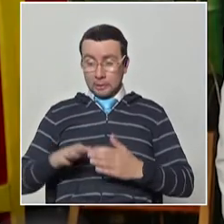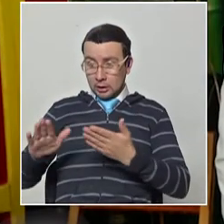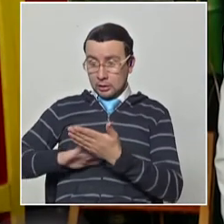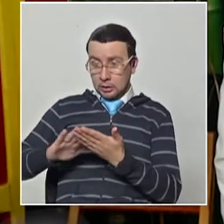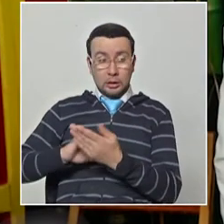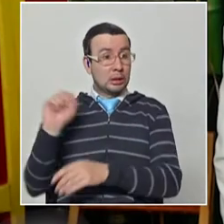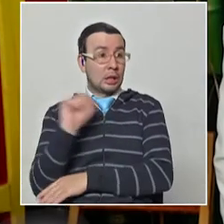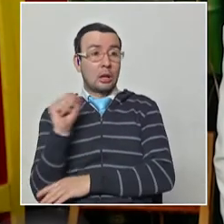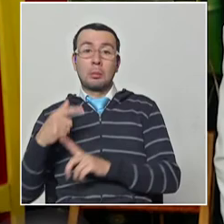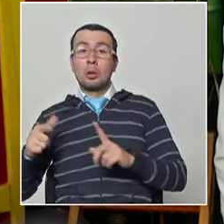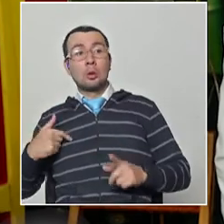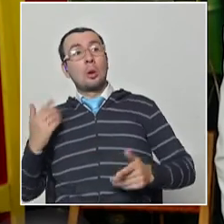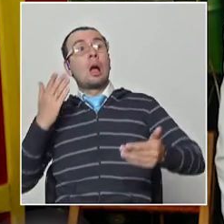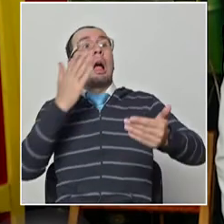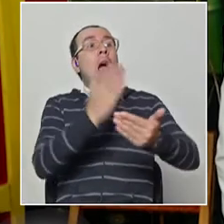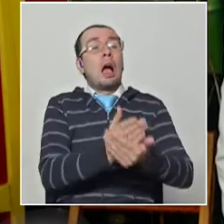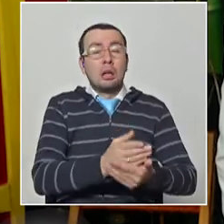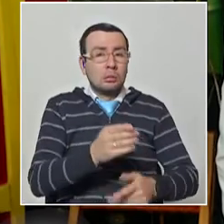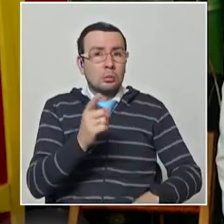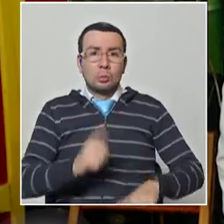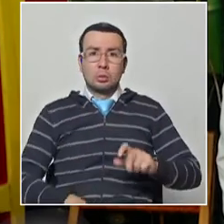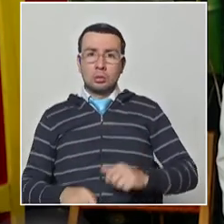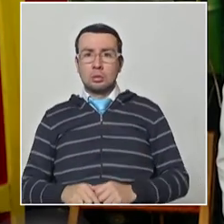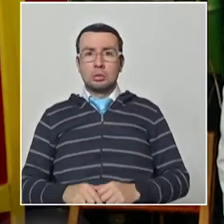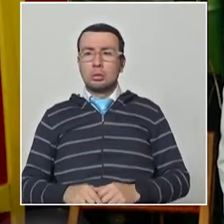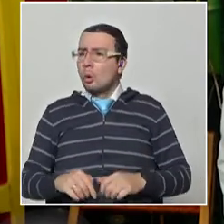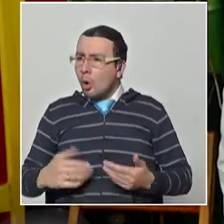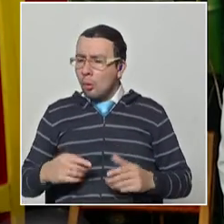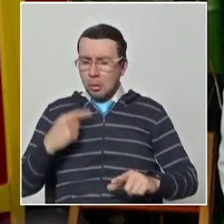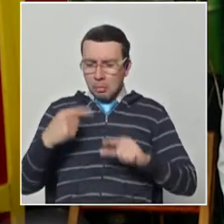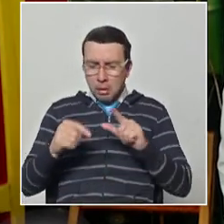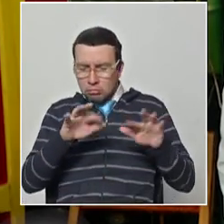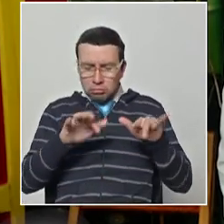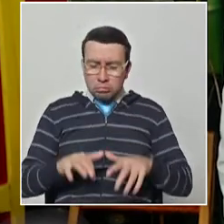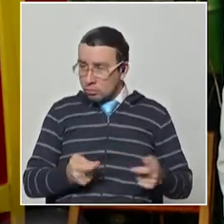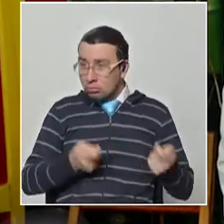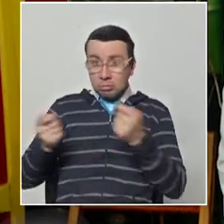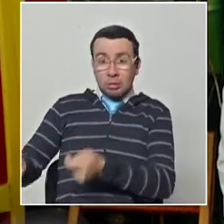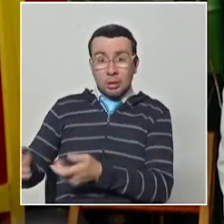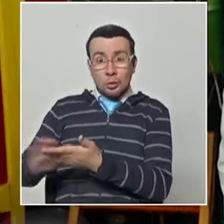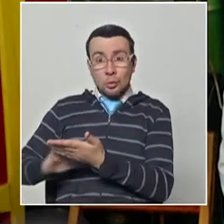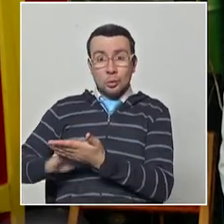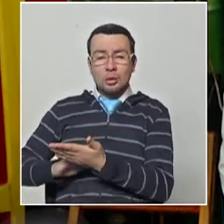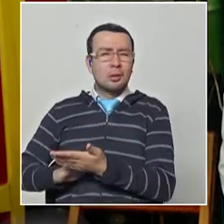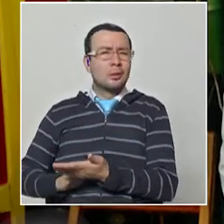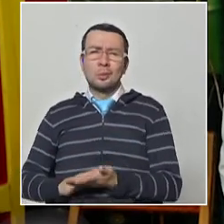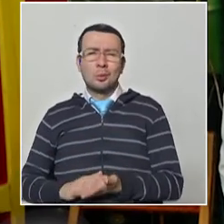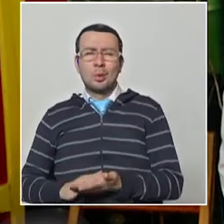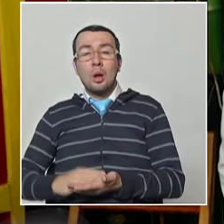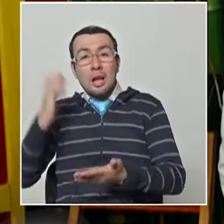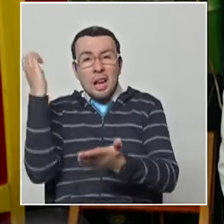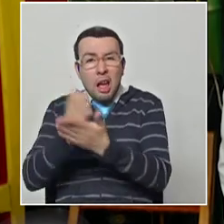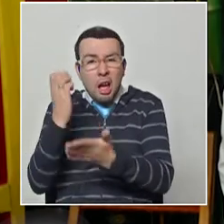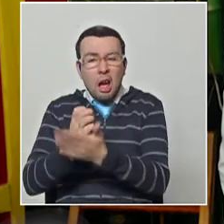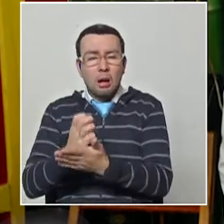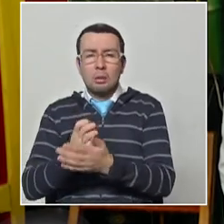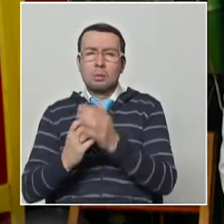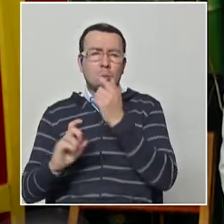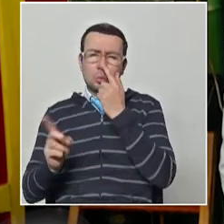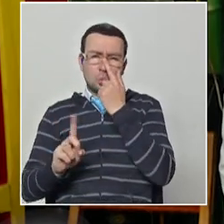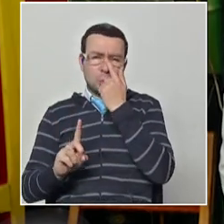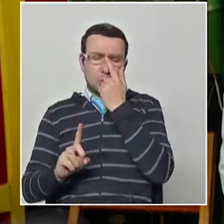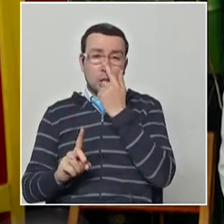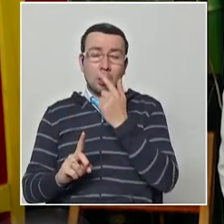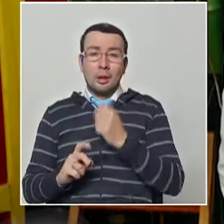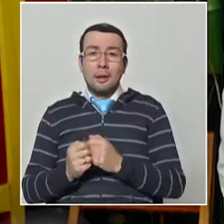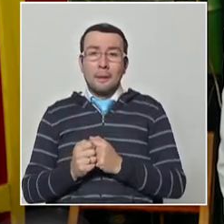yo no lo apoyara el taller pues por email entonces yo quiero que no lo vean como un regaño es que como